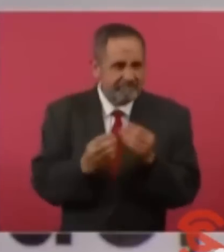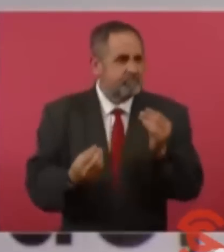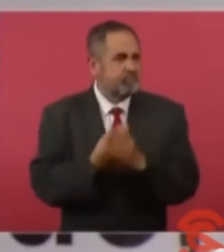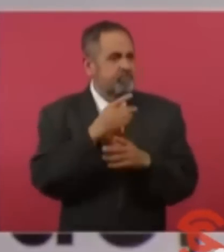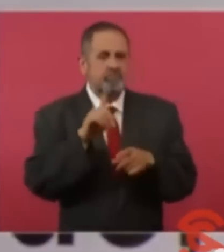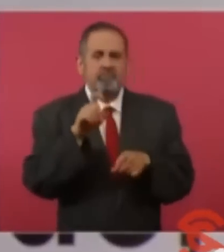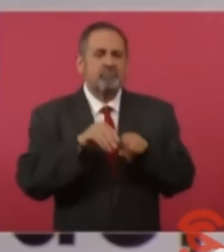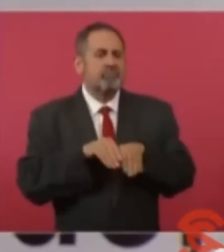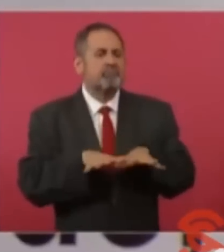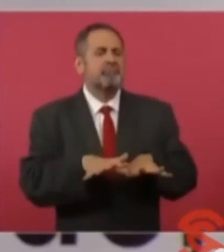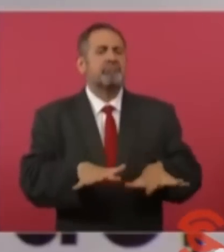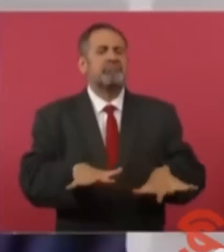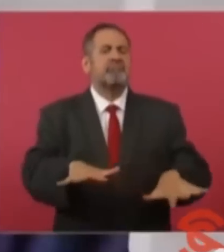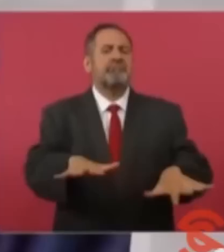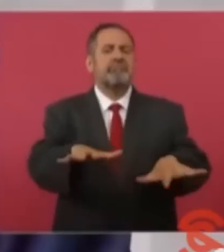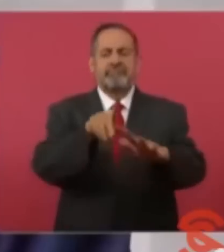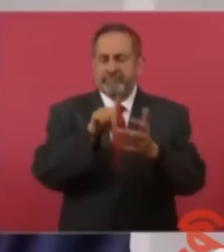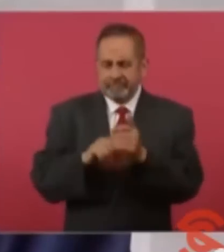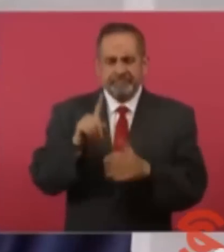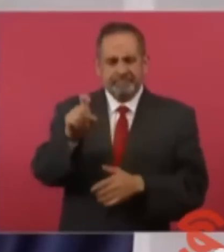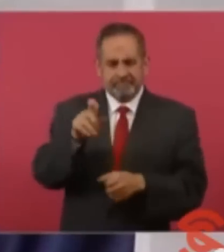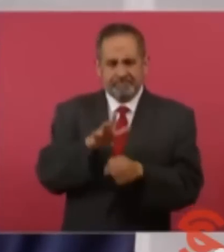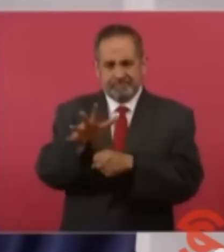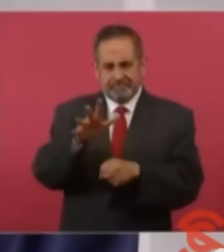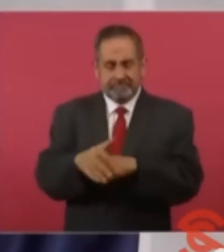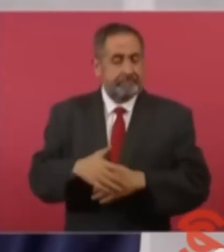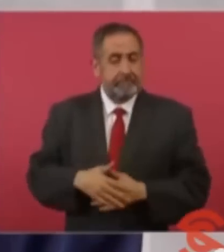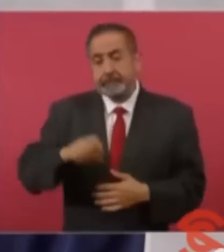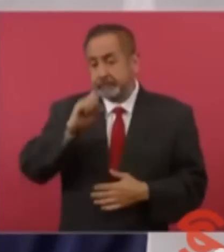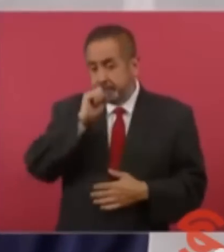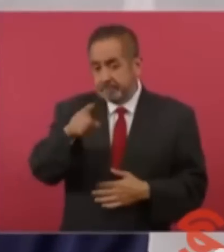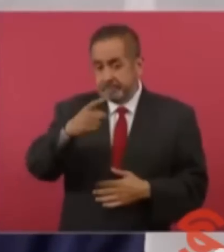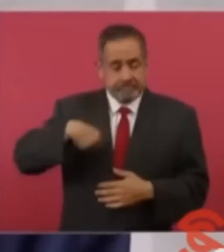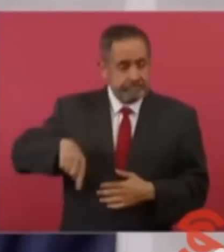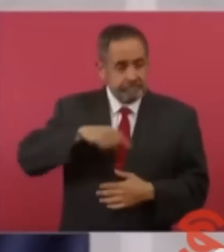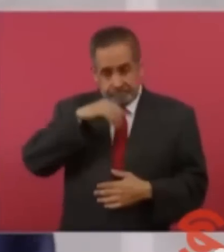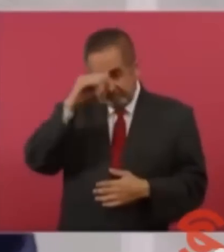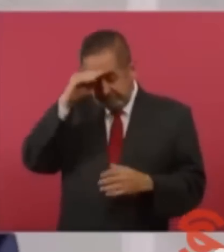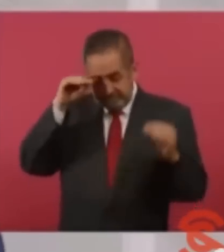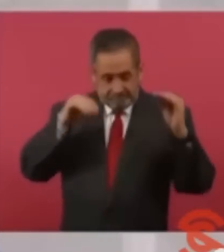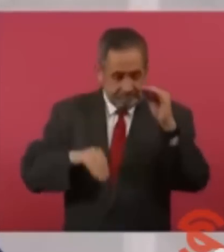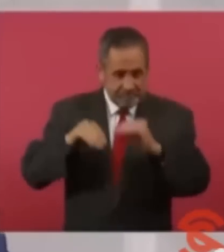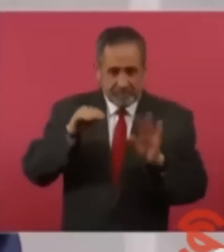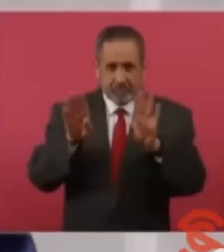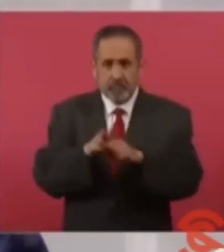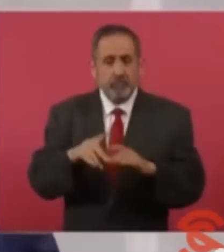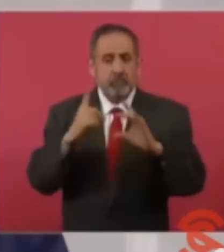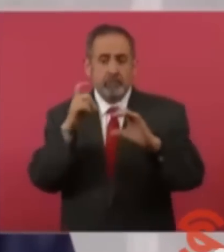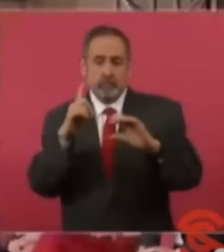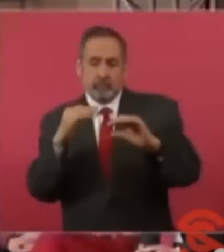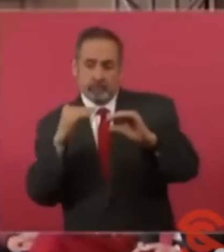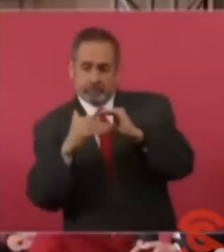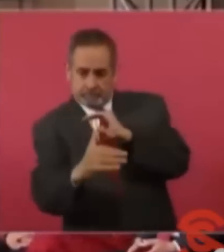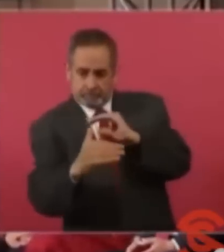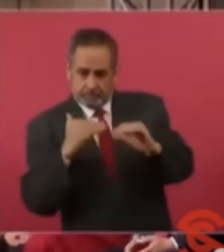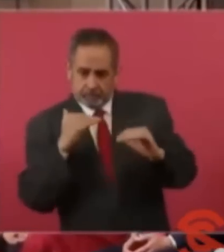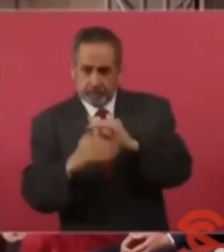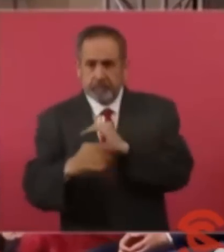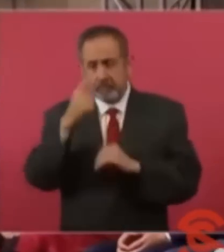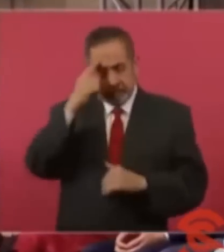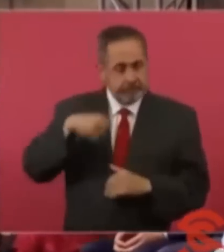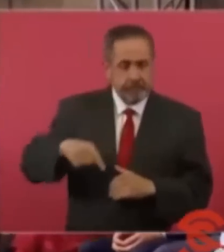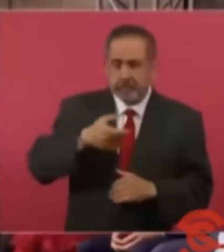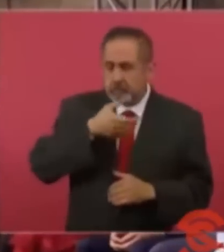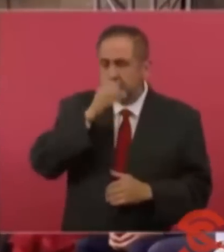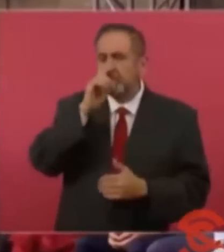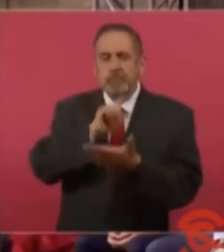riego. Al mismo tiempo, estamos construyendo acueductos para agua potable en